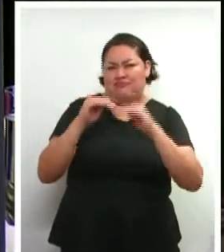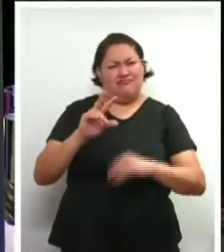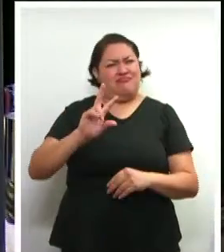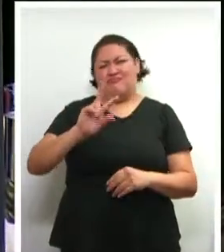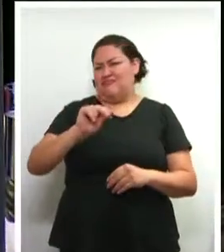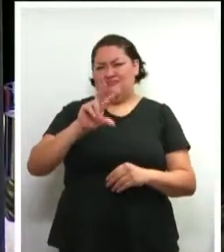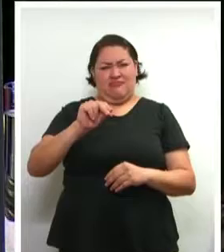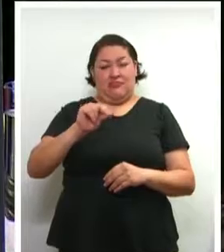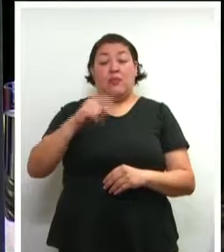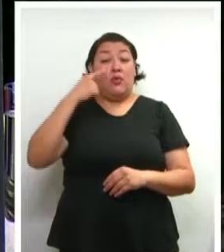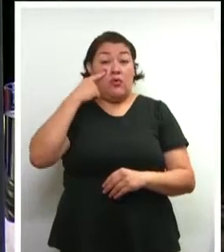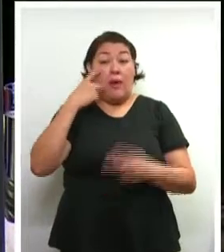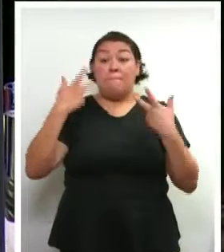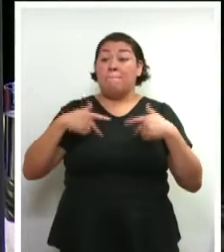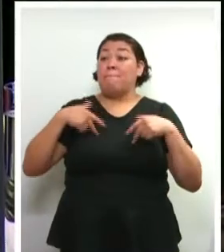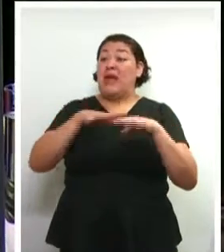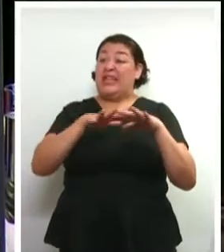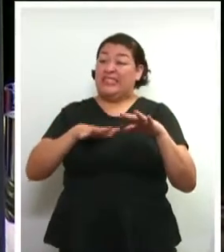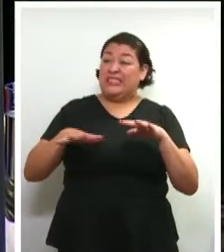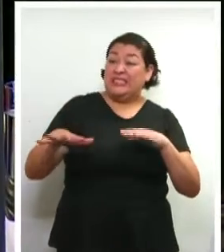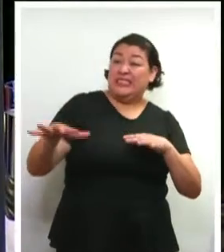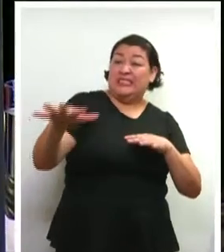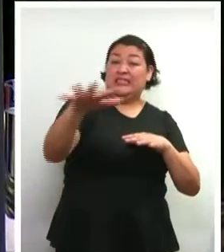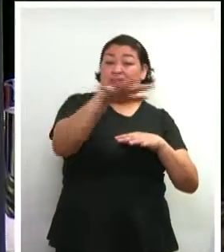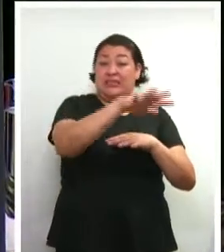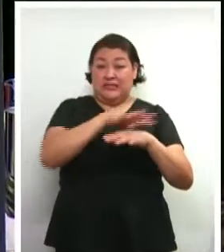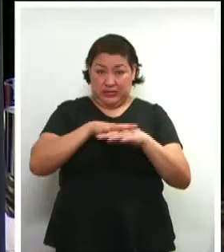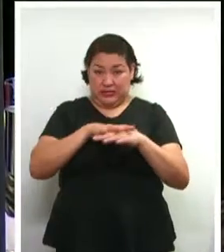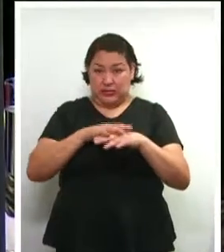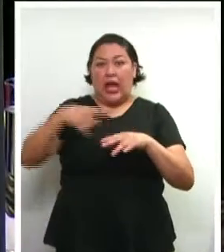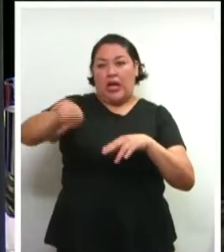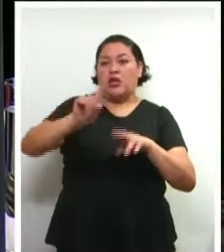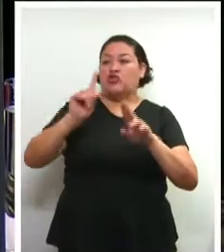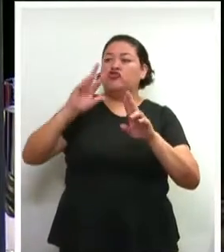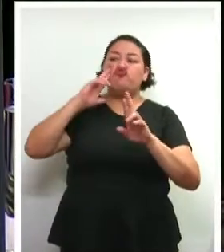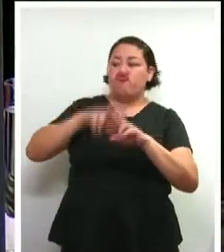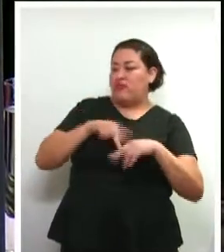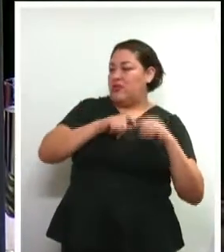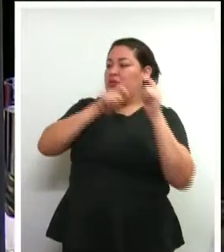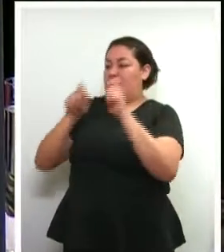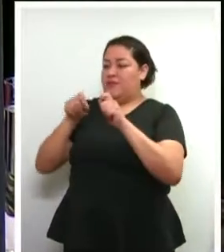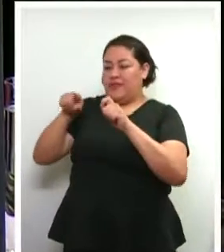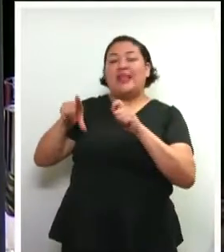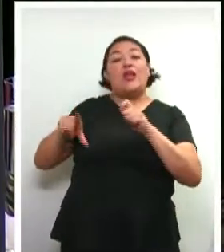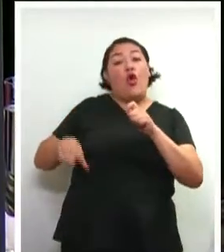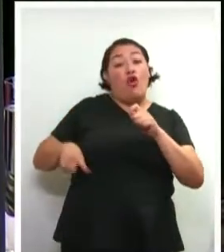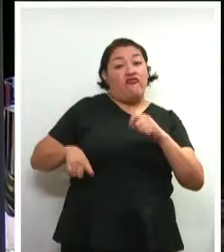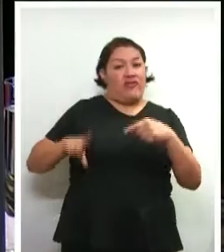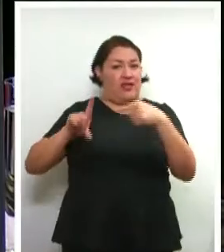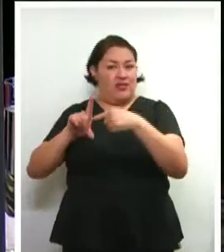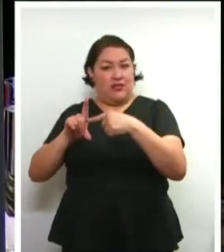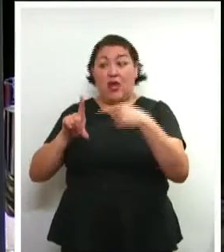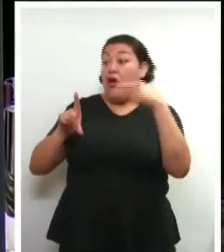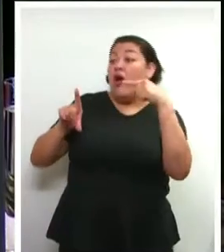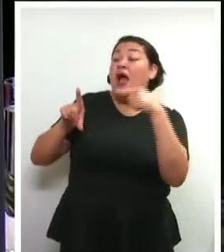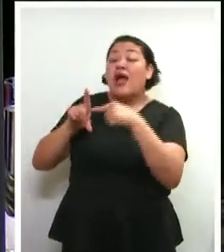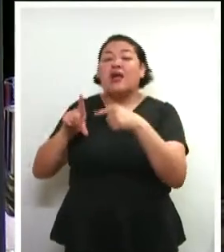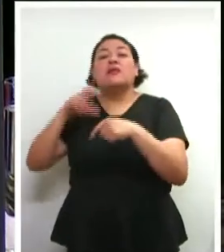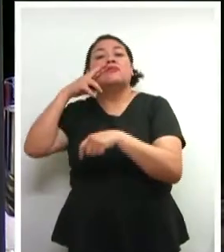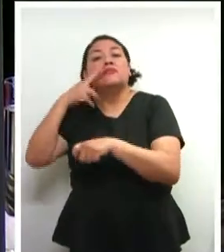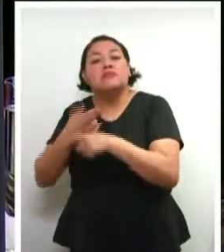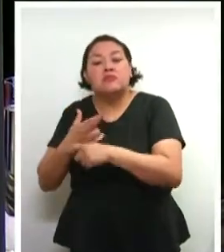La sociedad y su máximo representante, que es el Estado, están en la obligación de velar por el buen desarrollo de la